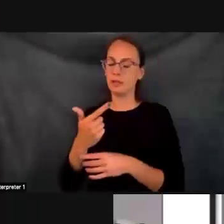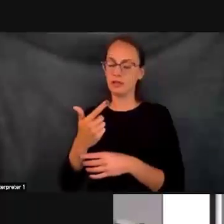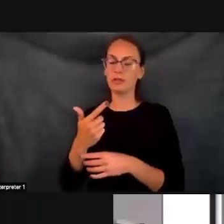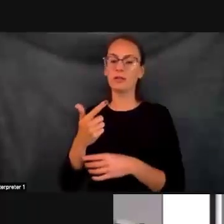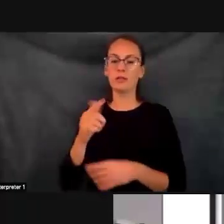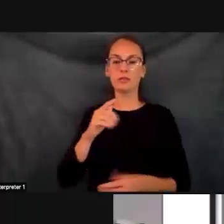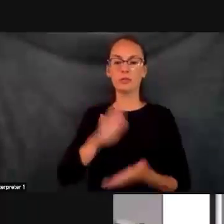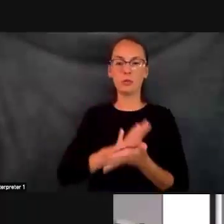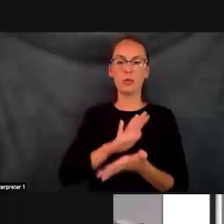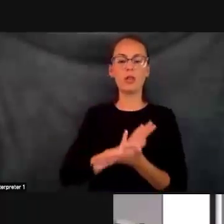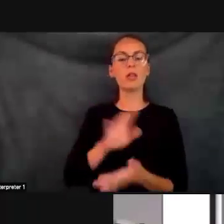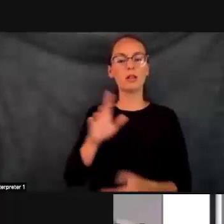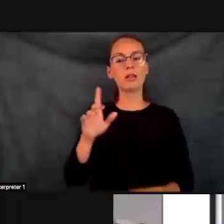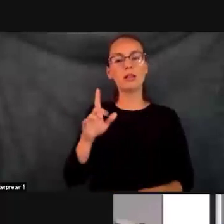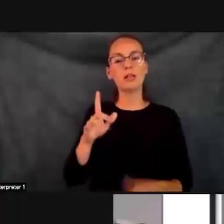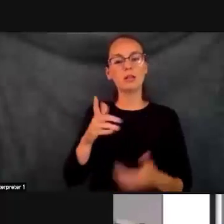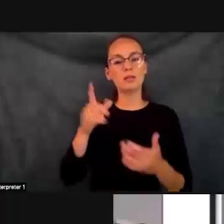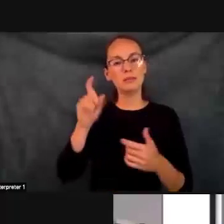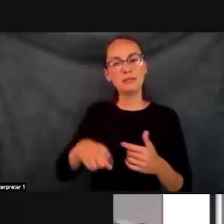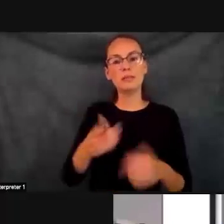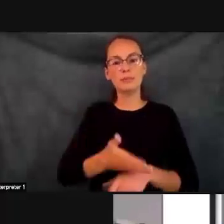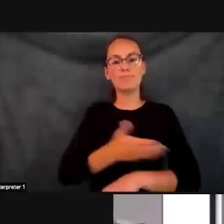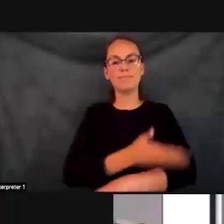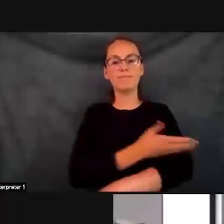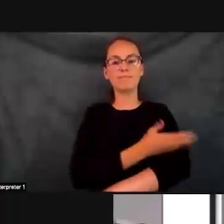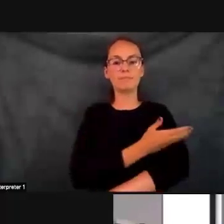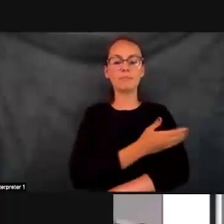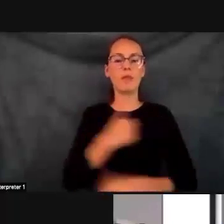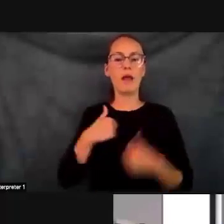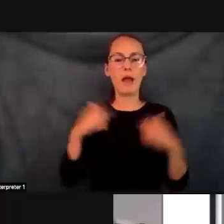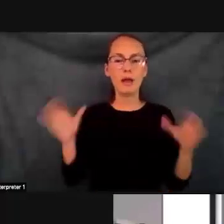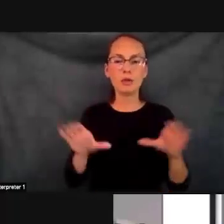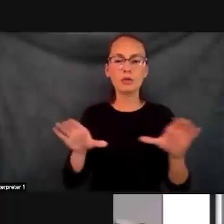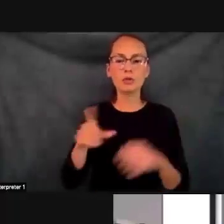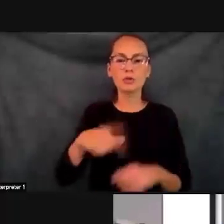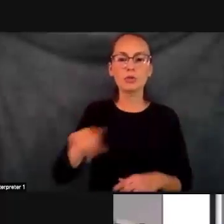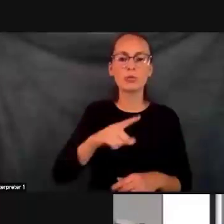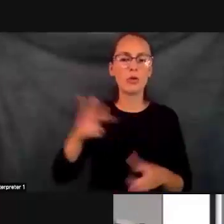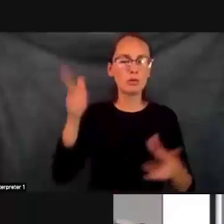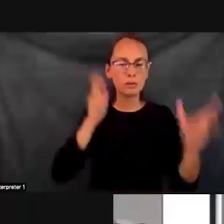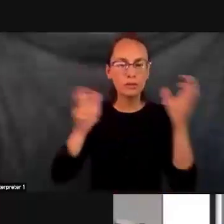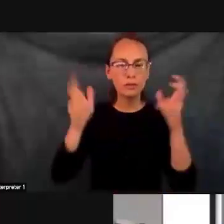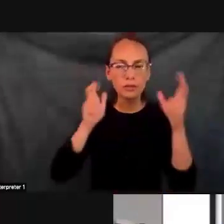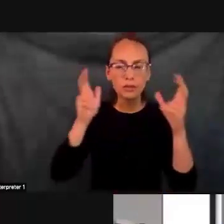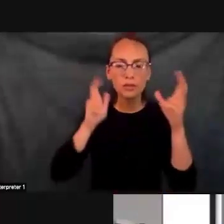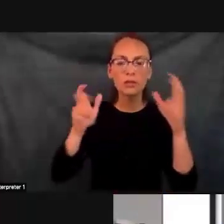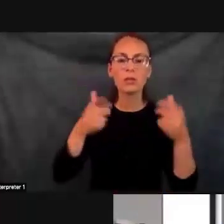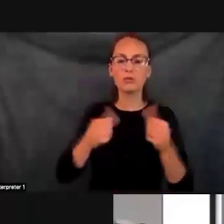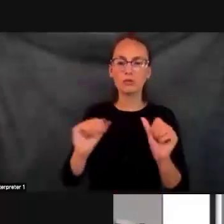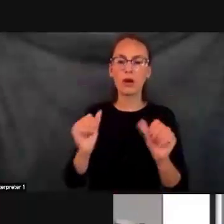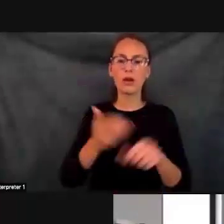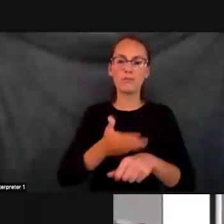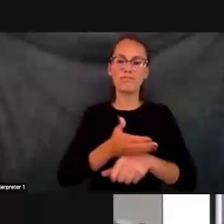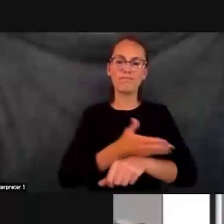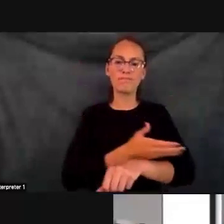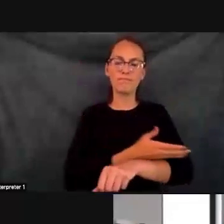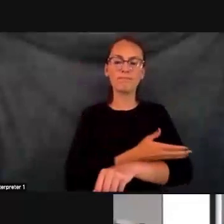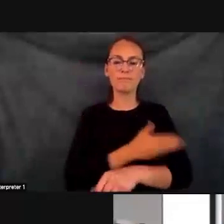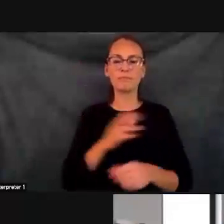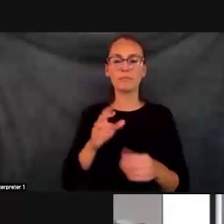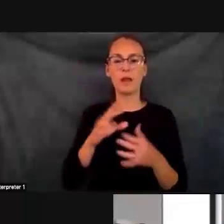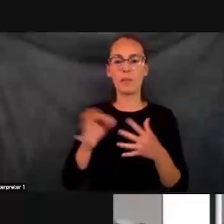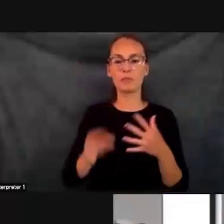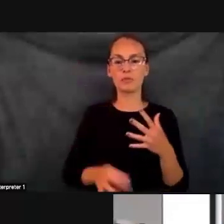nuestros niños durante décadas. Necesito ver alternativas en la